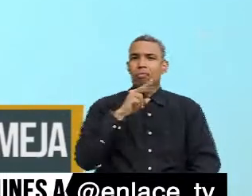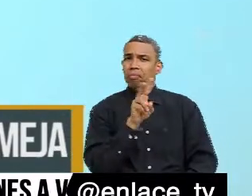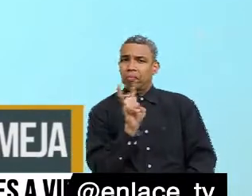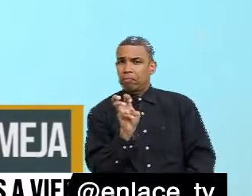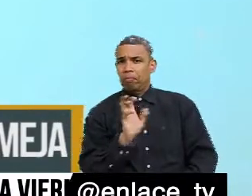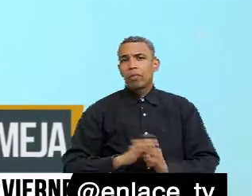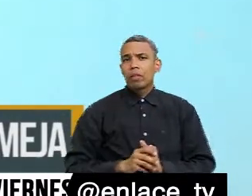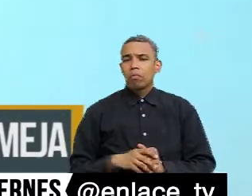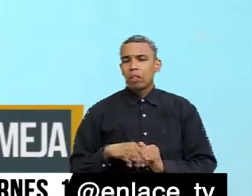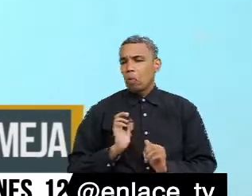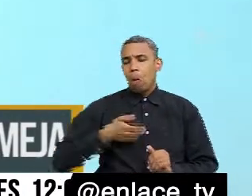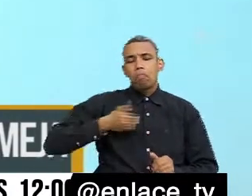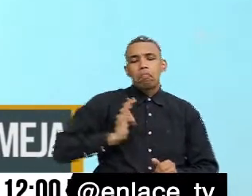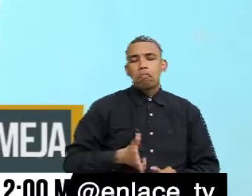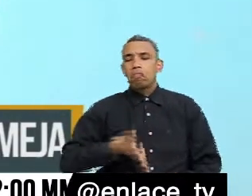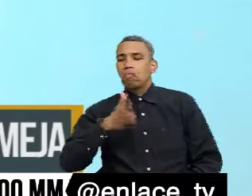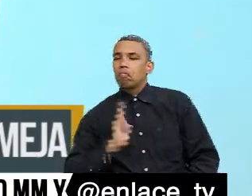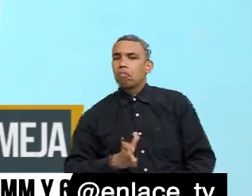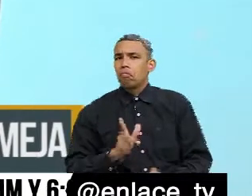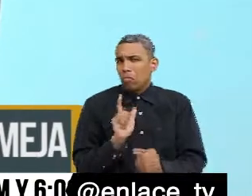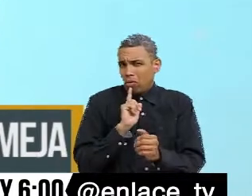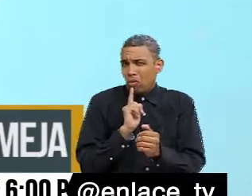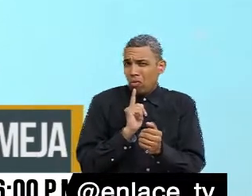de una factura